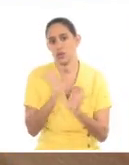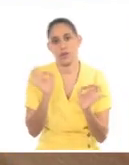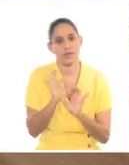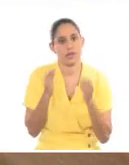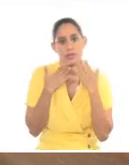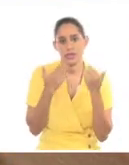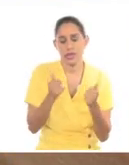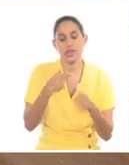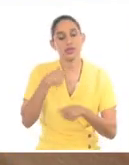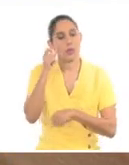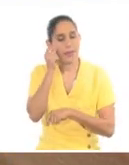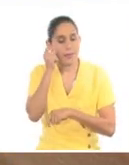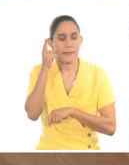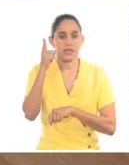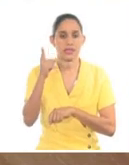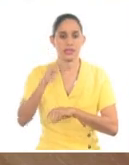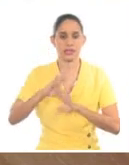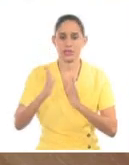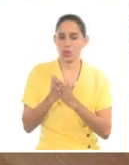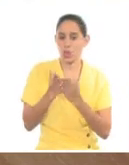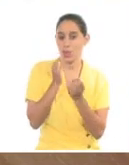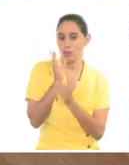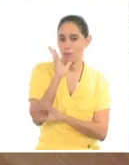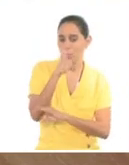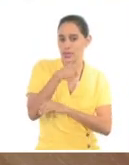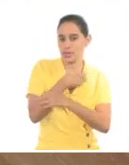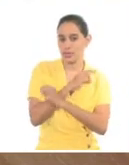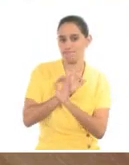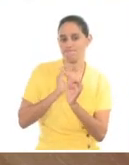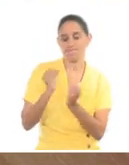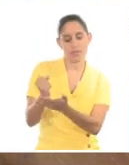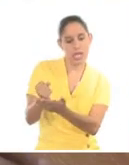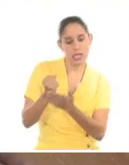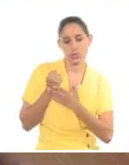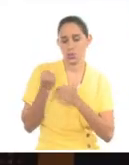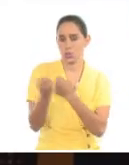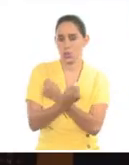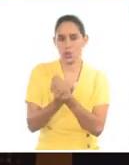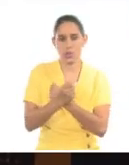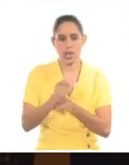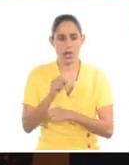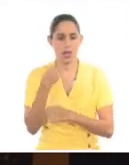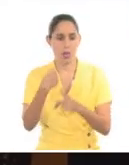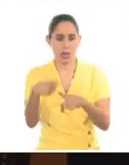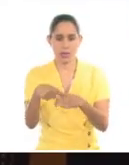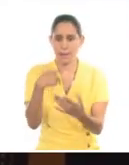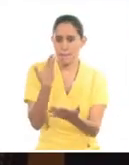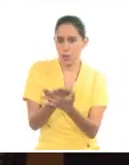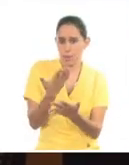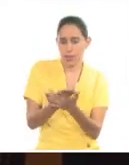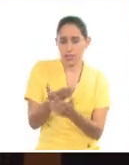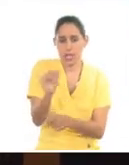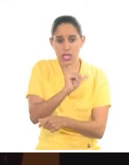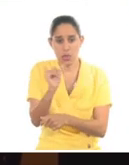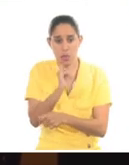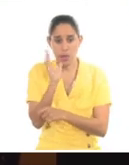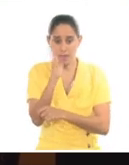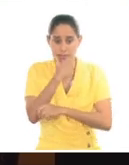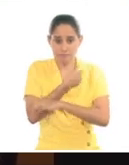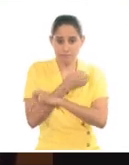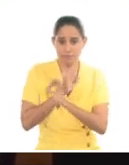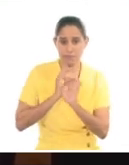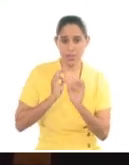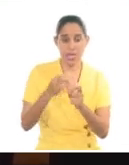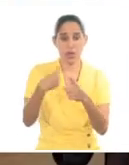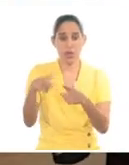experiencia verdaderamente hermosa y muy enriquecedora, me hicieron muchas propuestas también. Igual de espectacular ha sido la cercanía al